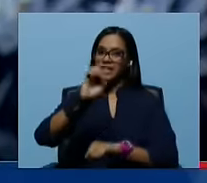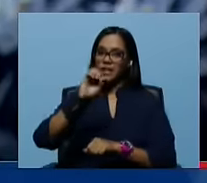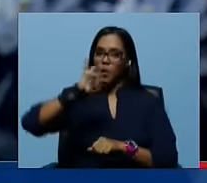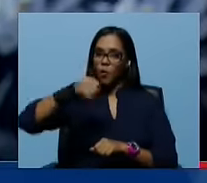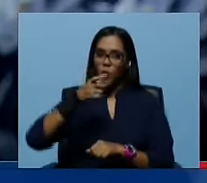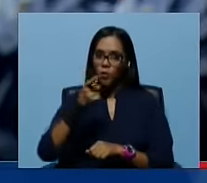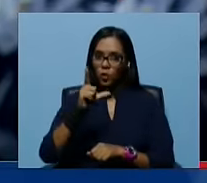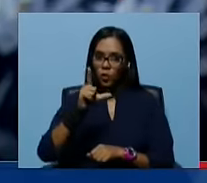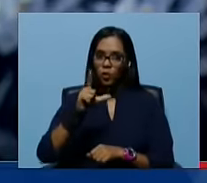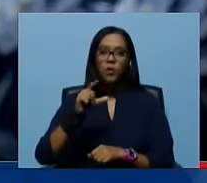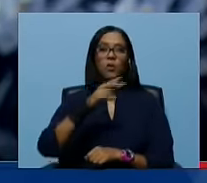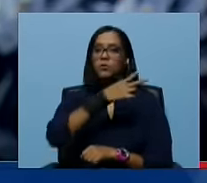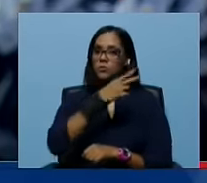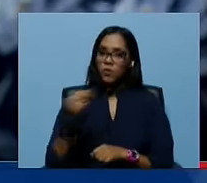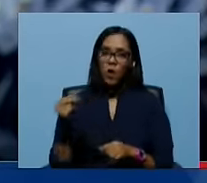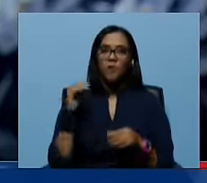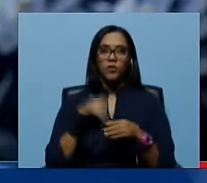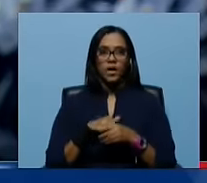no votaron.